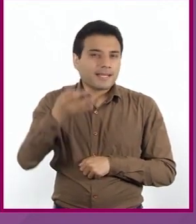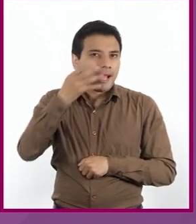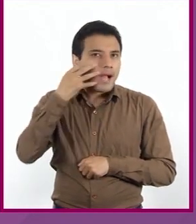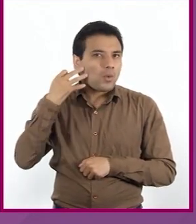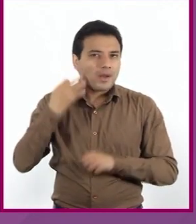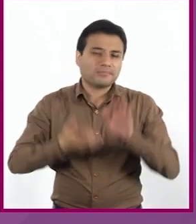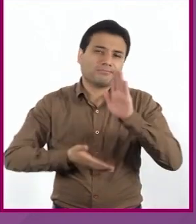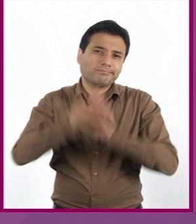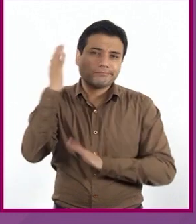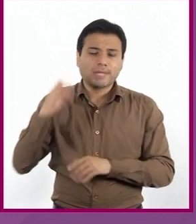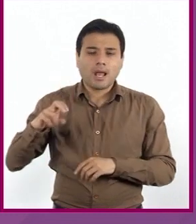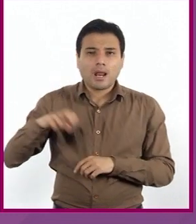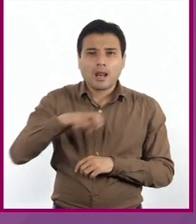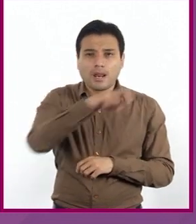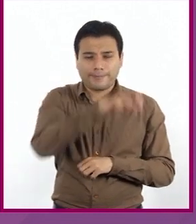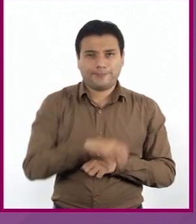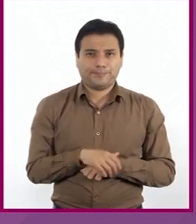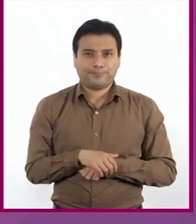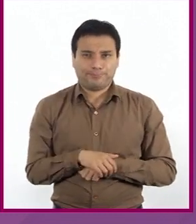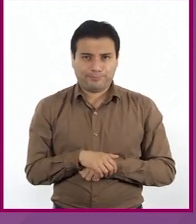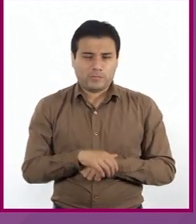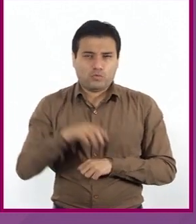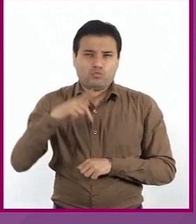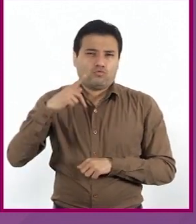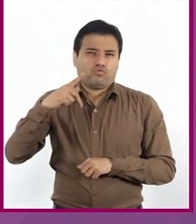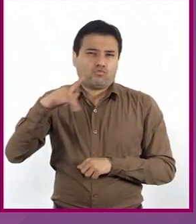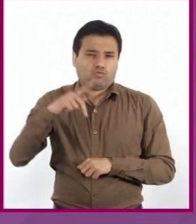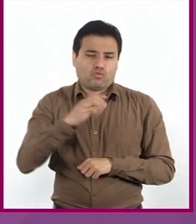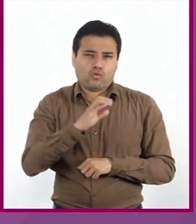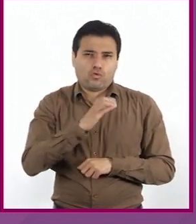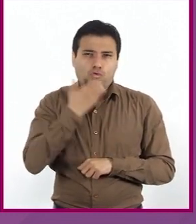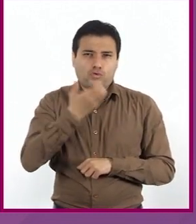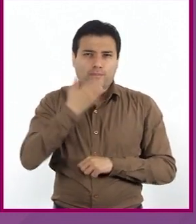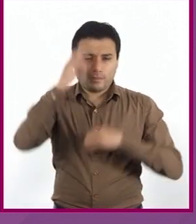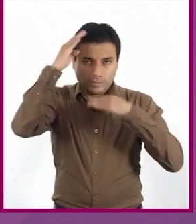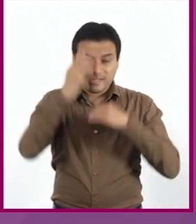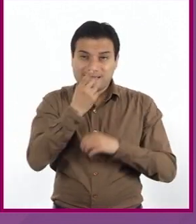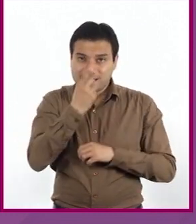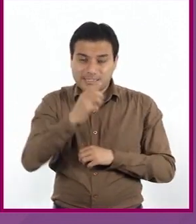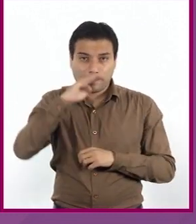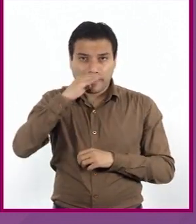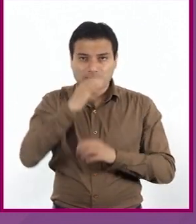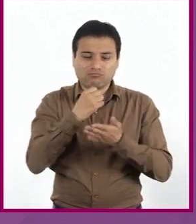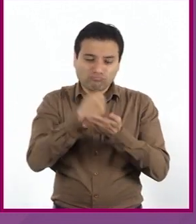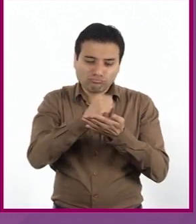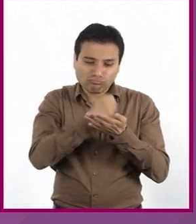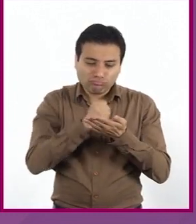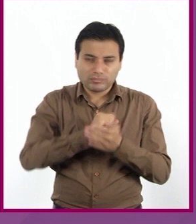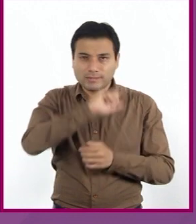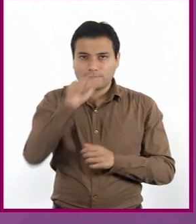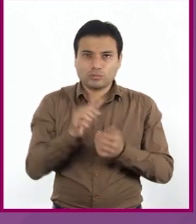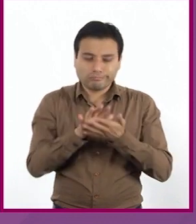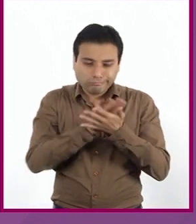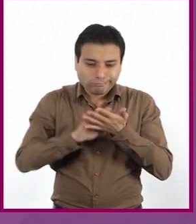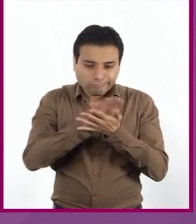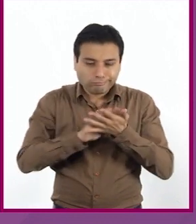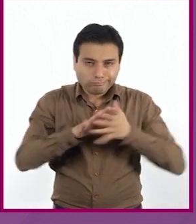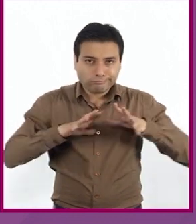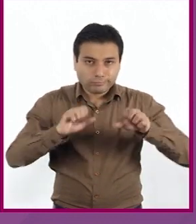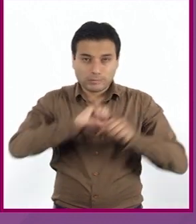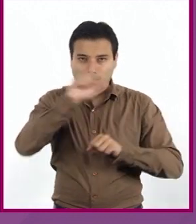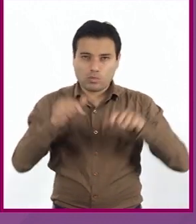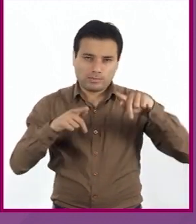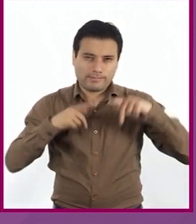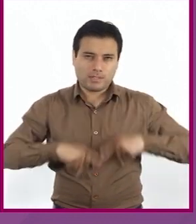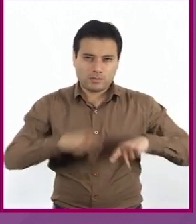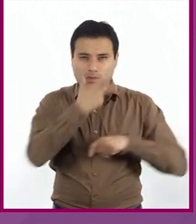calle. La cosmogonía olmeca señala que Dios molió el maíz, hizo la masa y con ella creó al hombre y